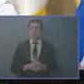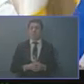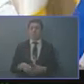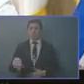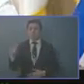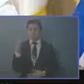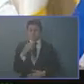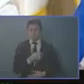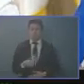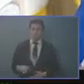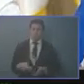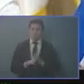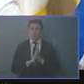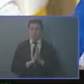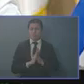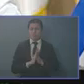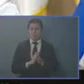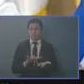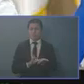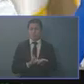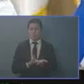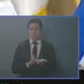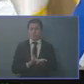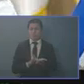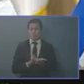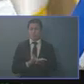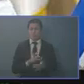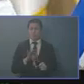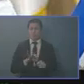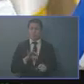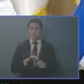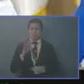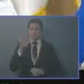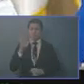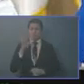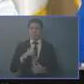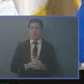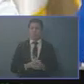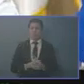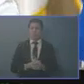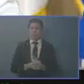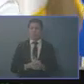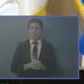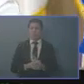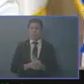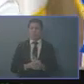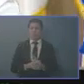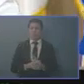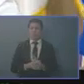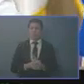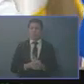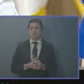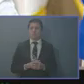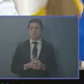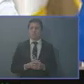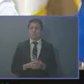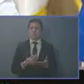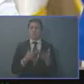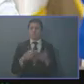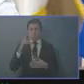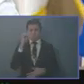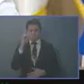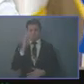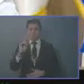Señor presidente, pido entonces que se someta a votación y me reservo